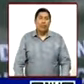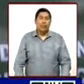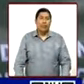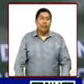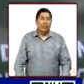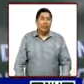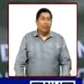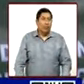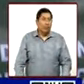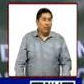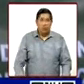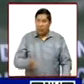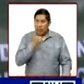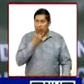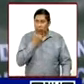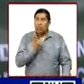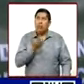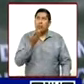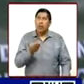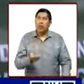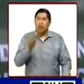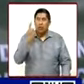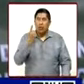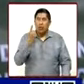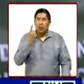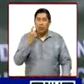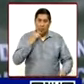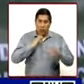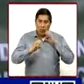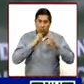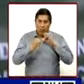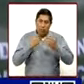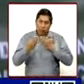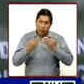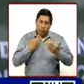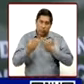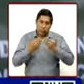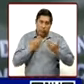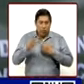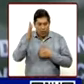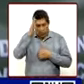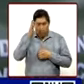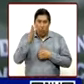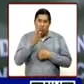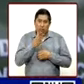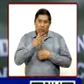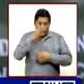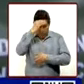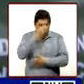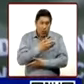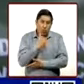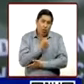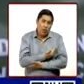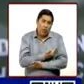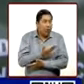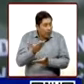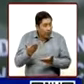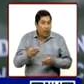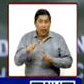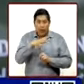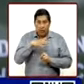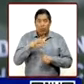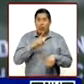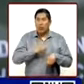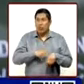Tienen la siguiente recomendación, ¿no?, de que exista una comunicación fluida entre lo que son padres e hijos, tomándose en cuenta que en ese